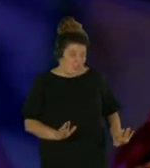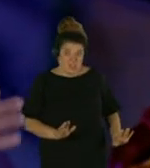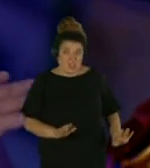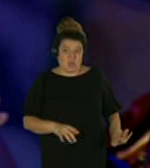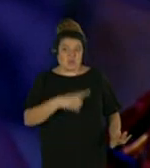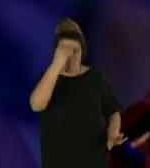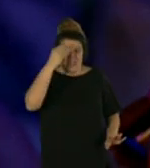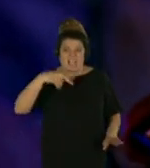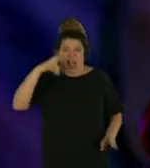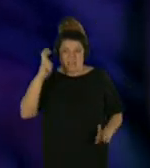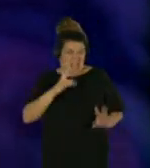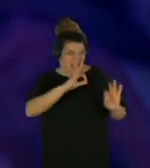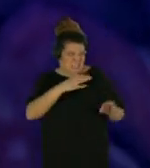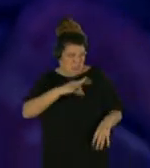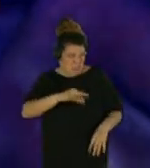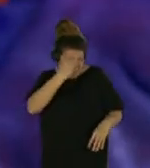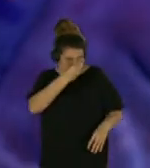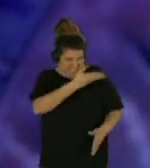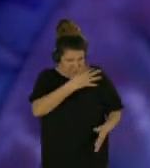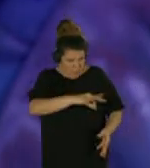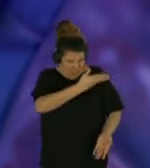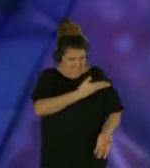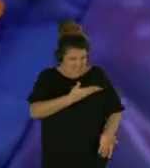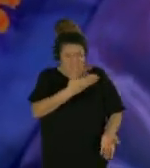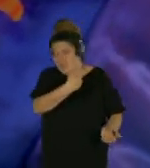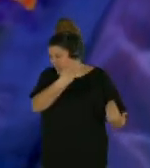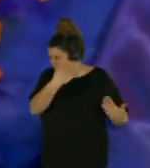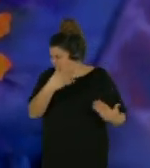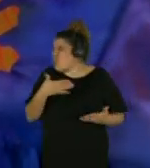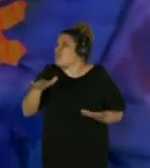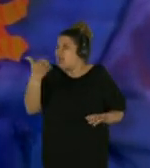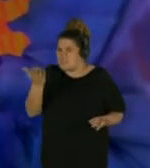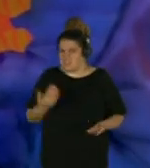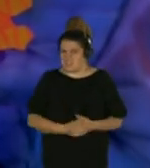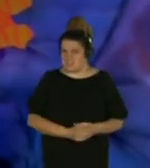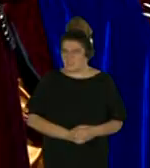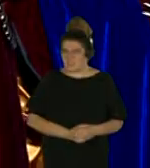Pero tú dices que se puede venir pintado a media. Ven acá, ven acá. ¿Dónde vas?